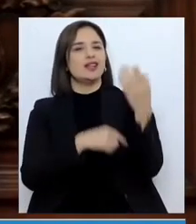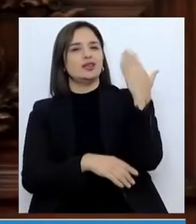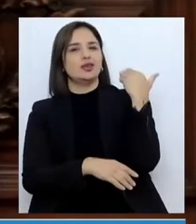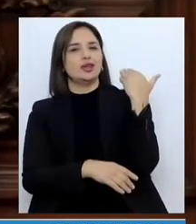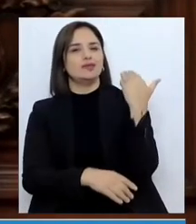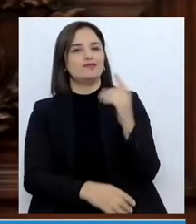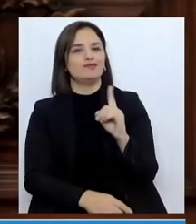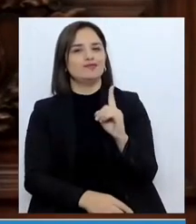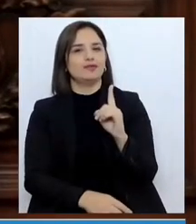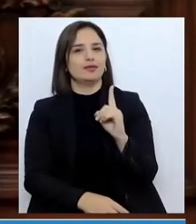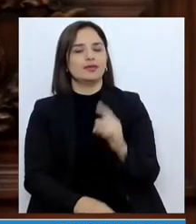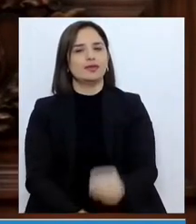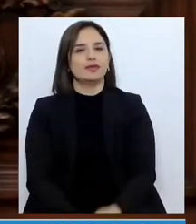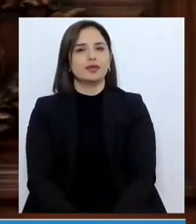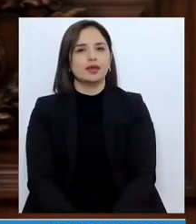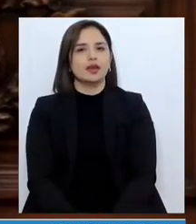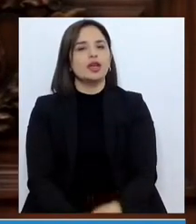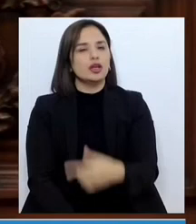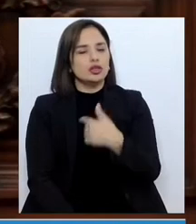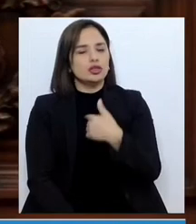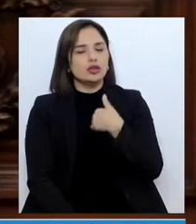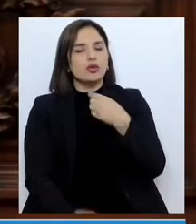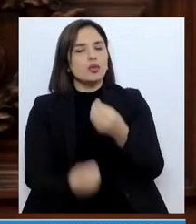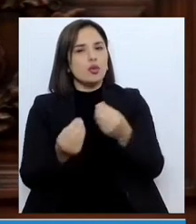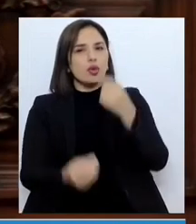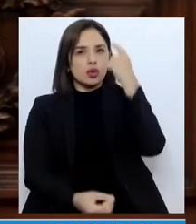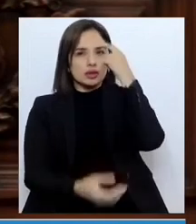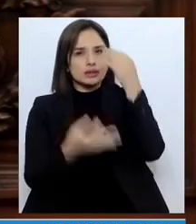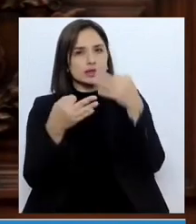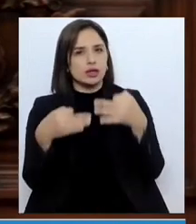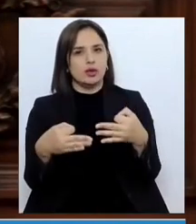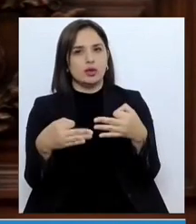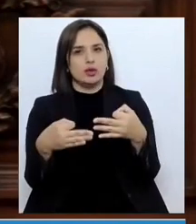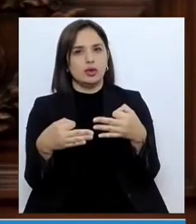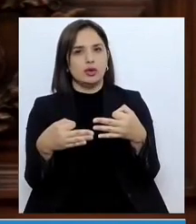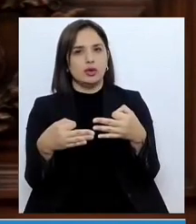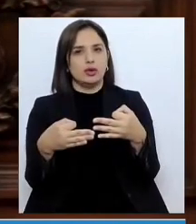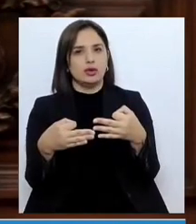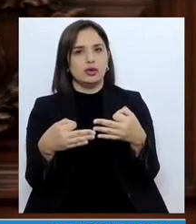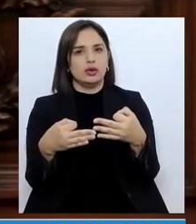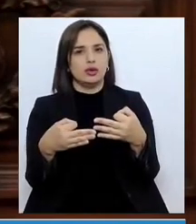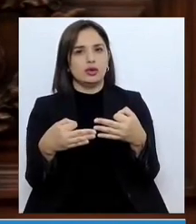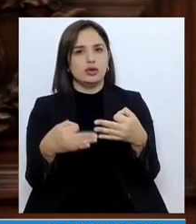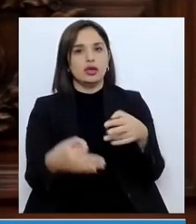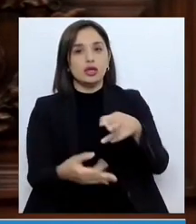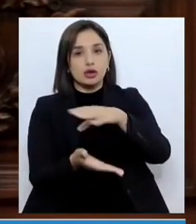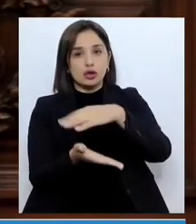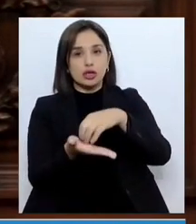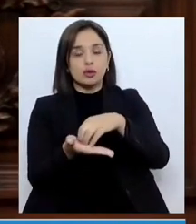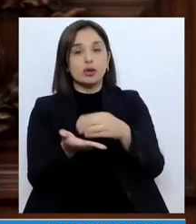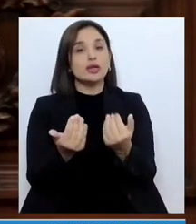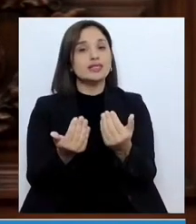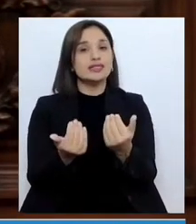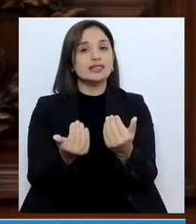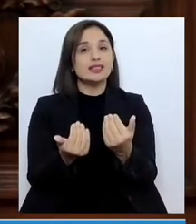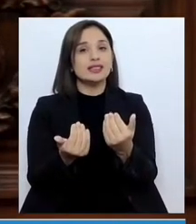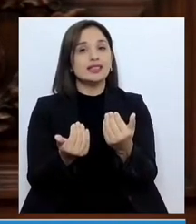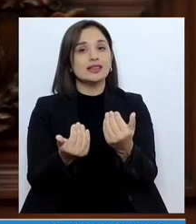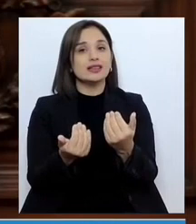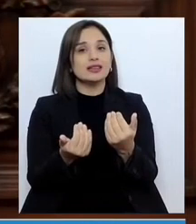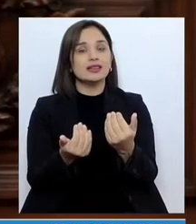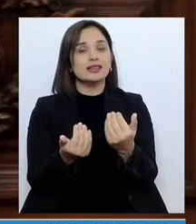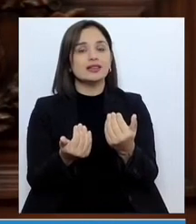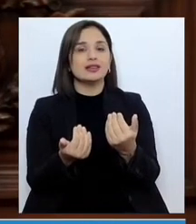En efecto, estoy firmemente convencido que lo que le corresponde a nuestro pueblo, nuestro único mandante, es que en